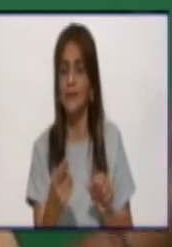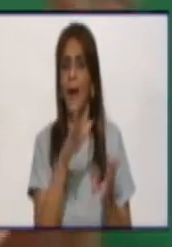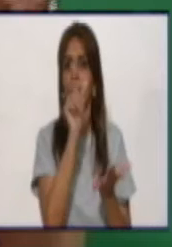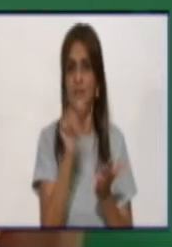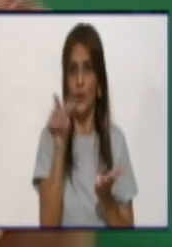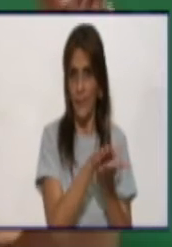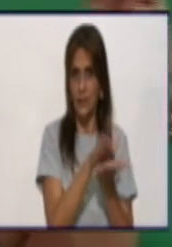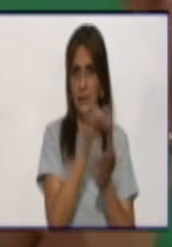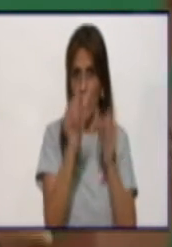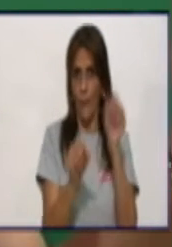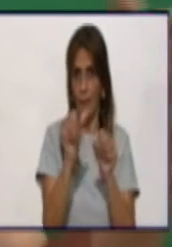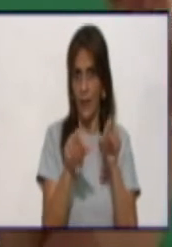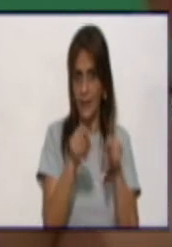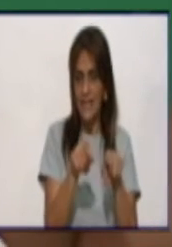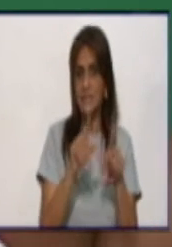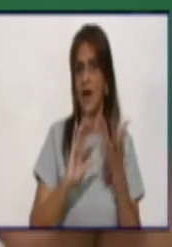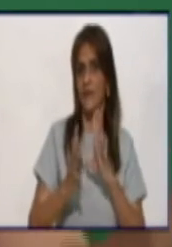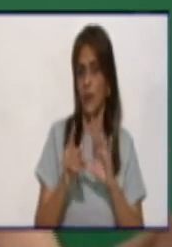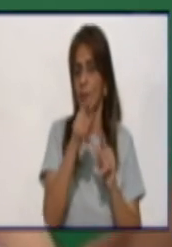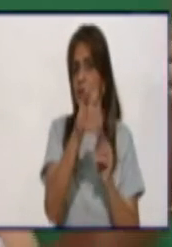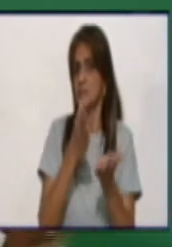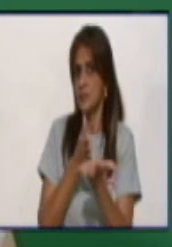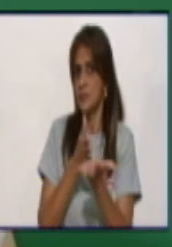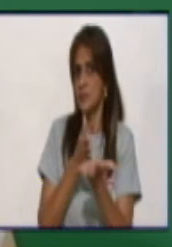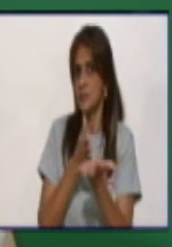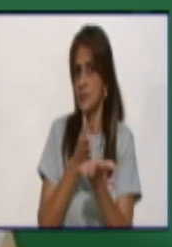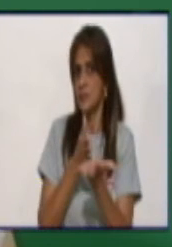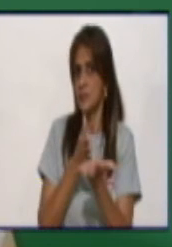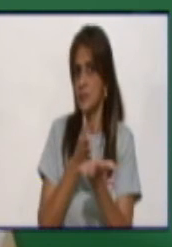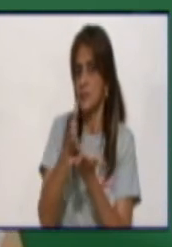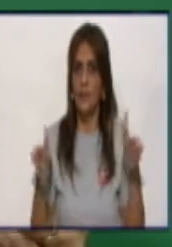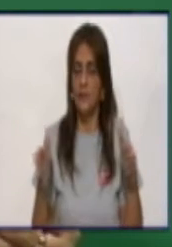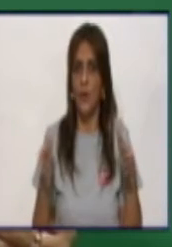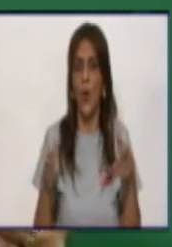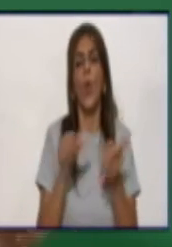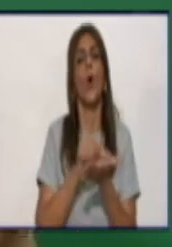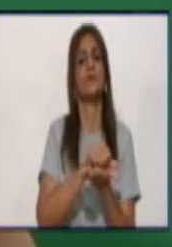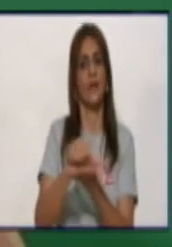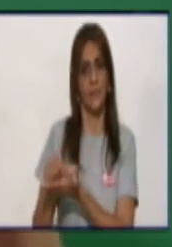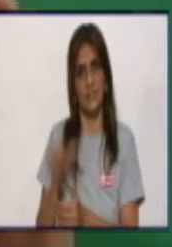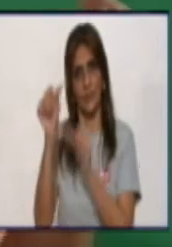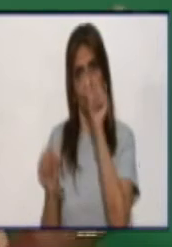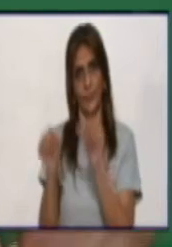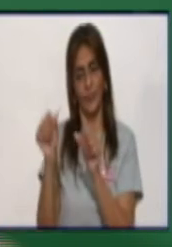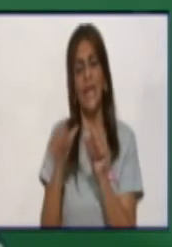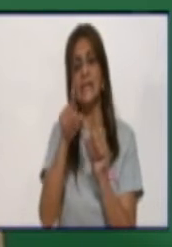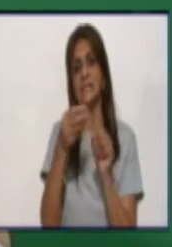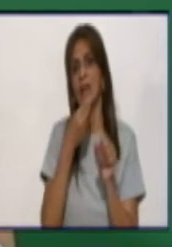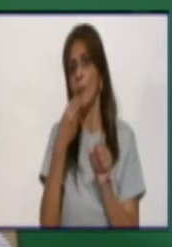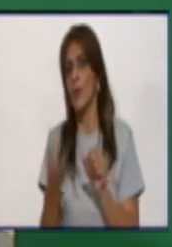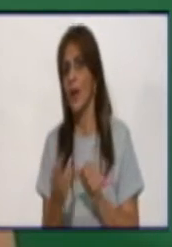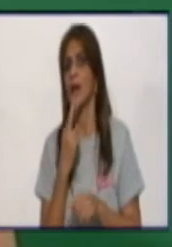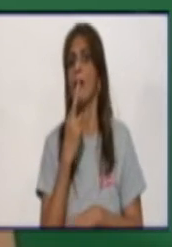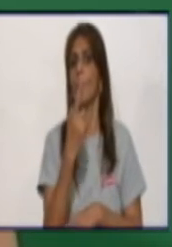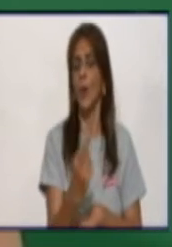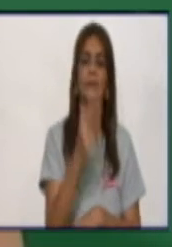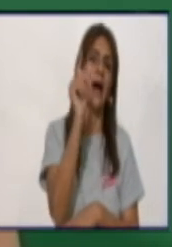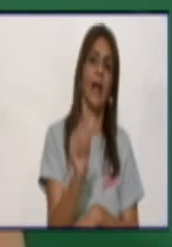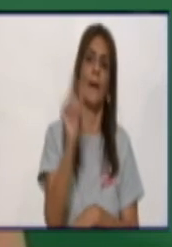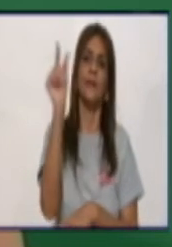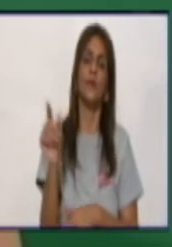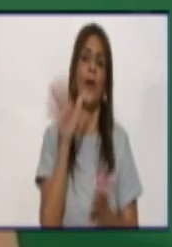pues de esa misma manera se seguirán abriendo los y se le seguirá dando respuestas a estos pacientes